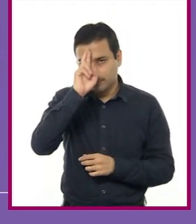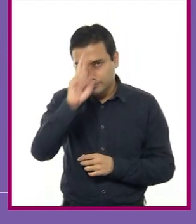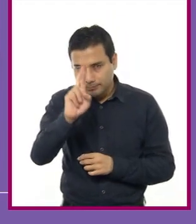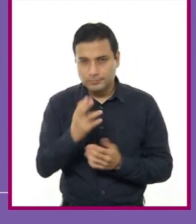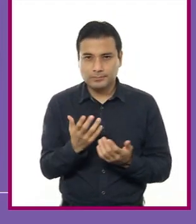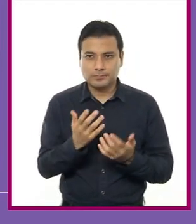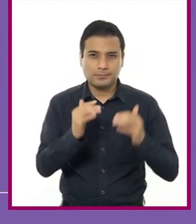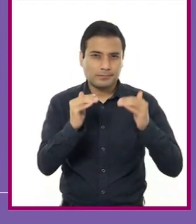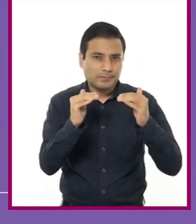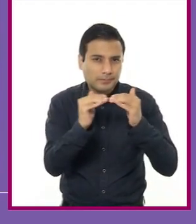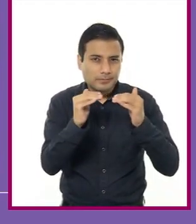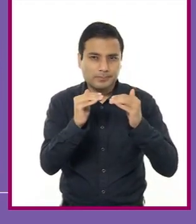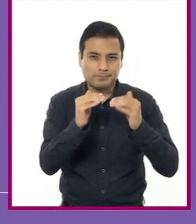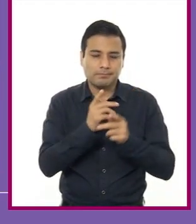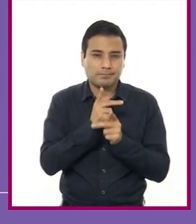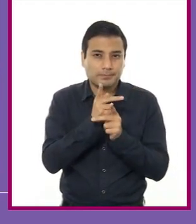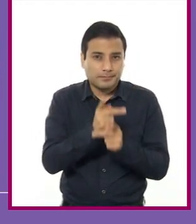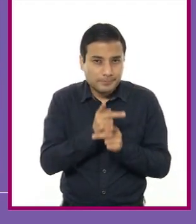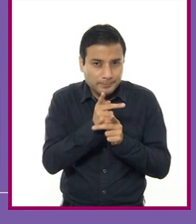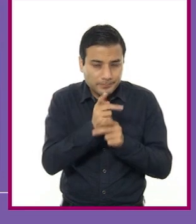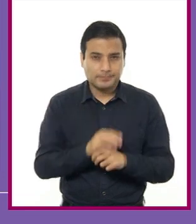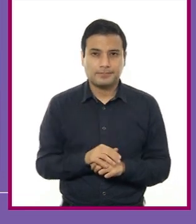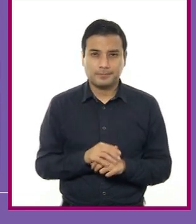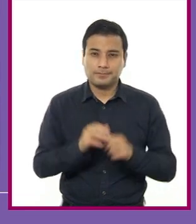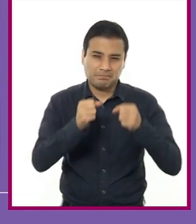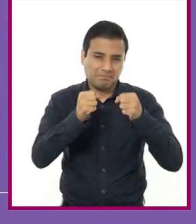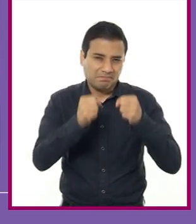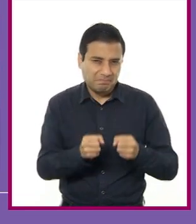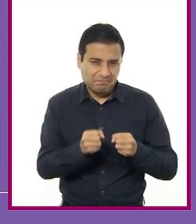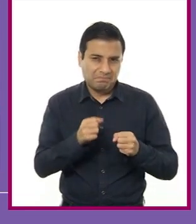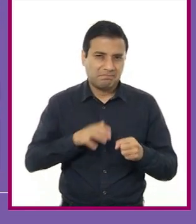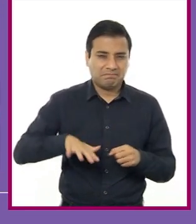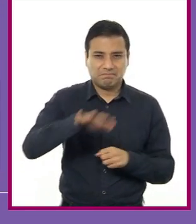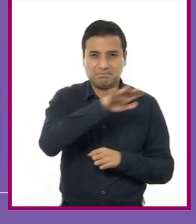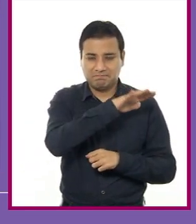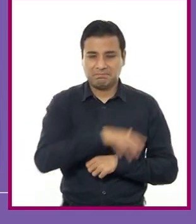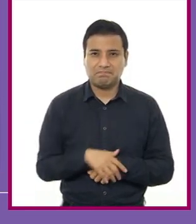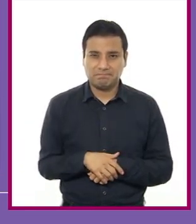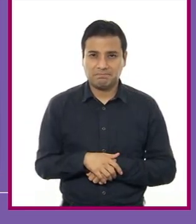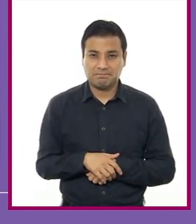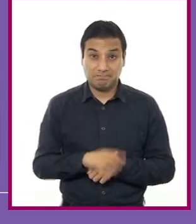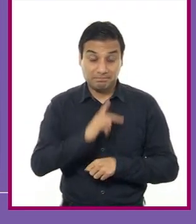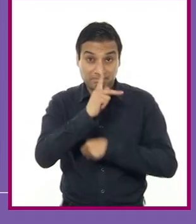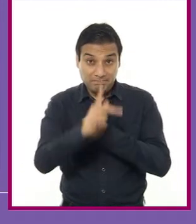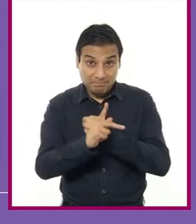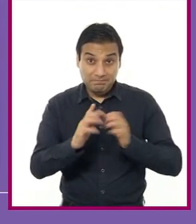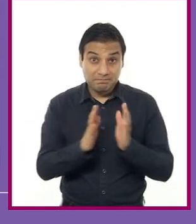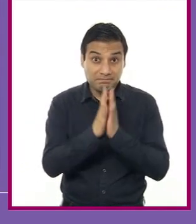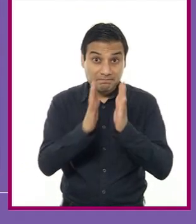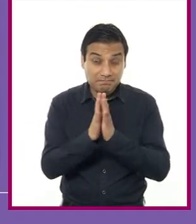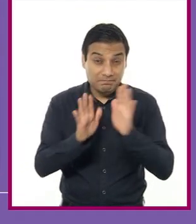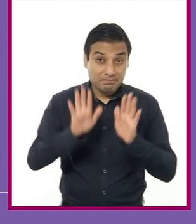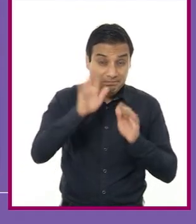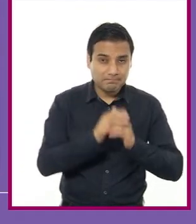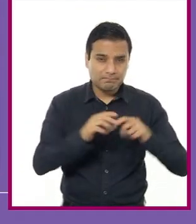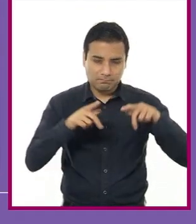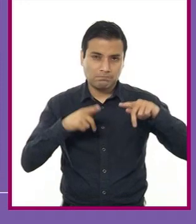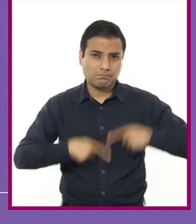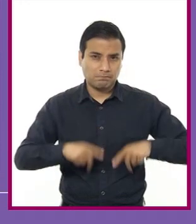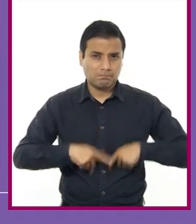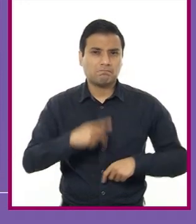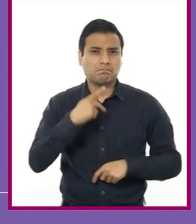la igualdad, la tolerancia. La seguridad pública en una nación democrática permite a los ciudadanos ejercer sus